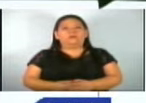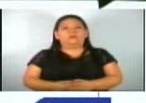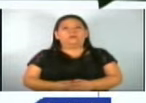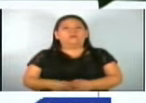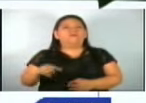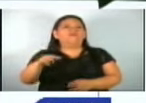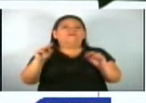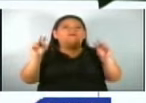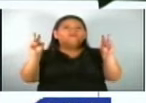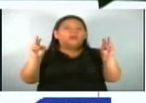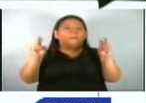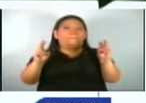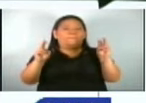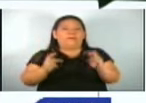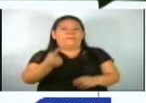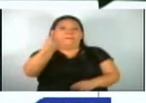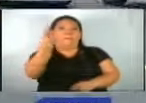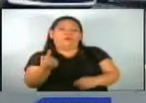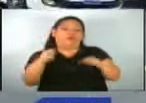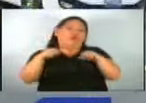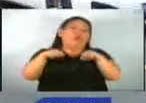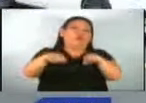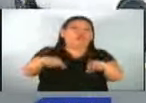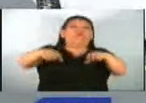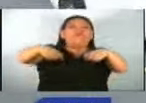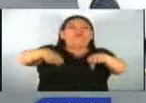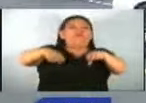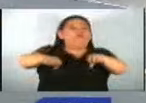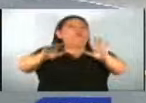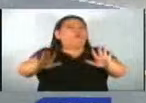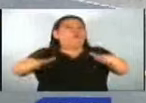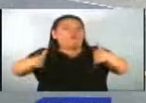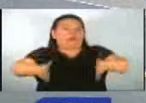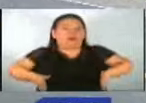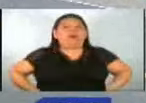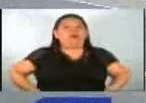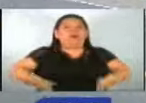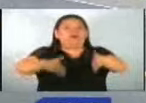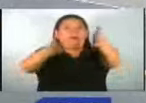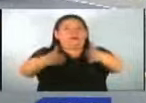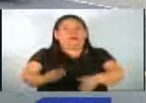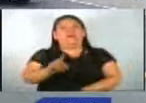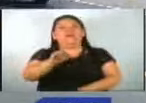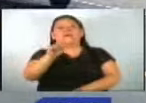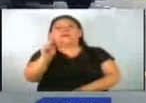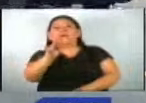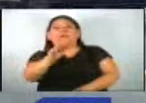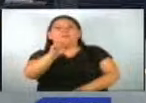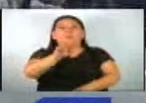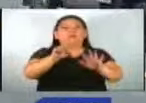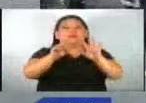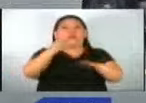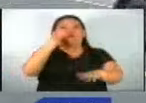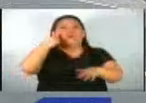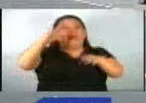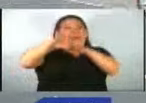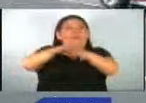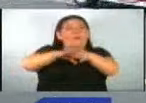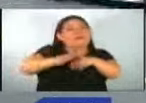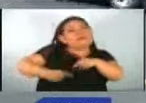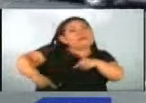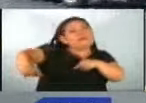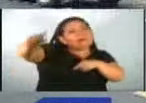hechos, un motociclista falleció esta tarde en un accidente de tránsito en el kilómetro 16 de la carretera troncal del norte. Según